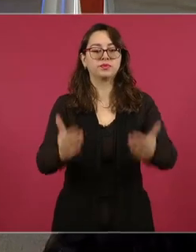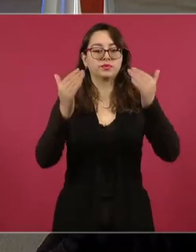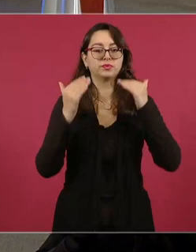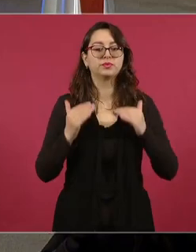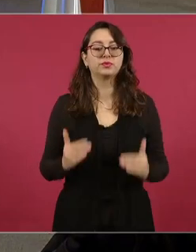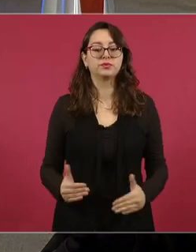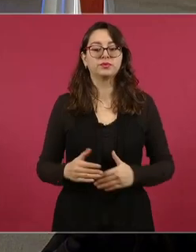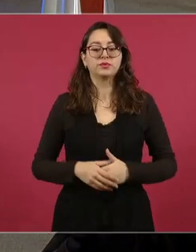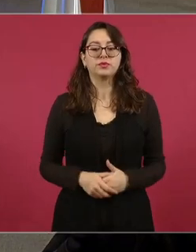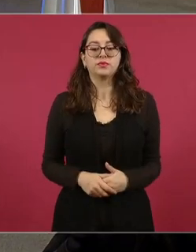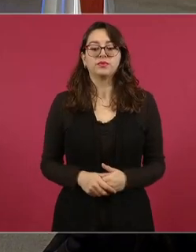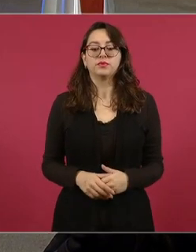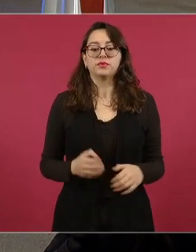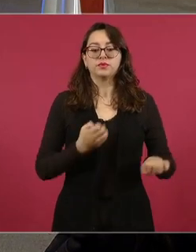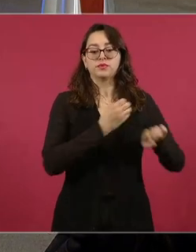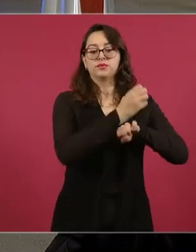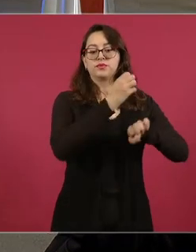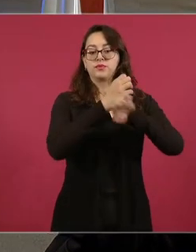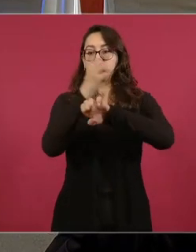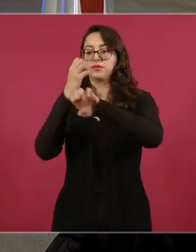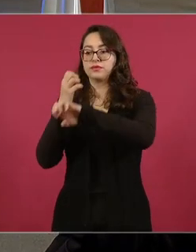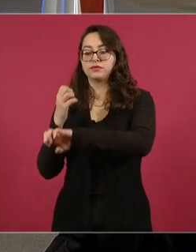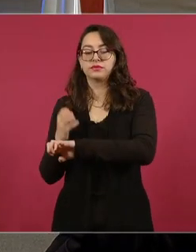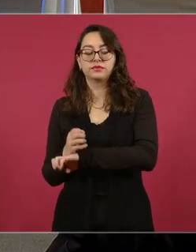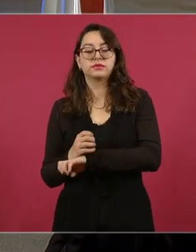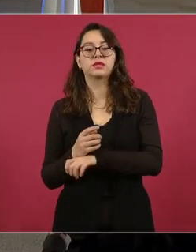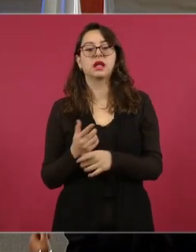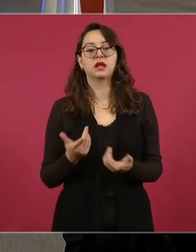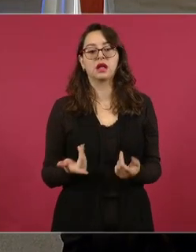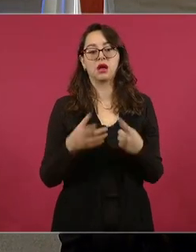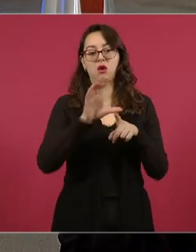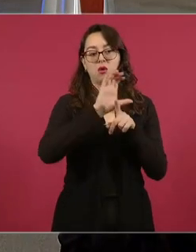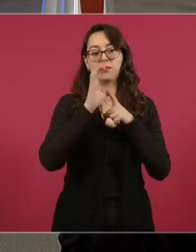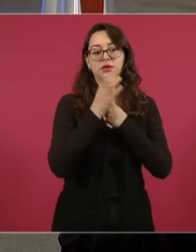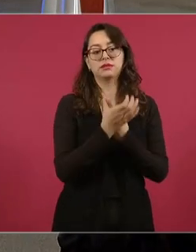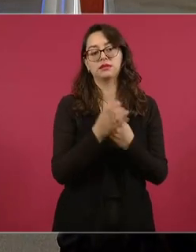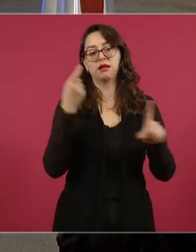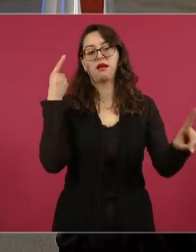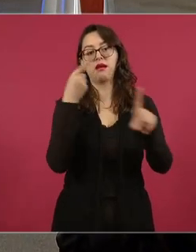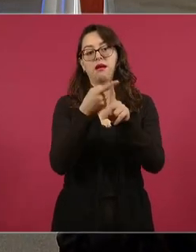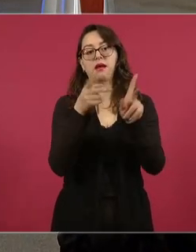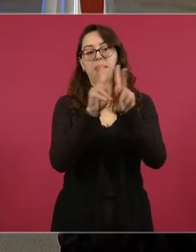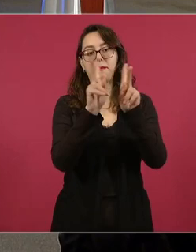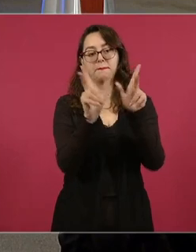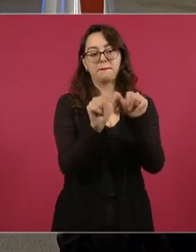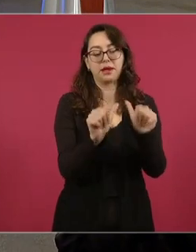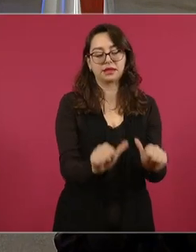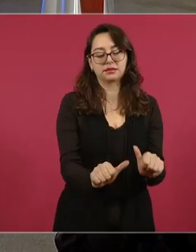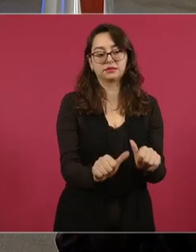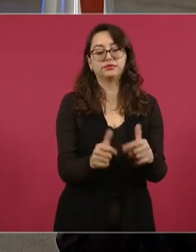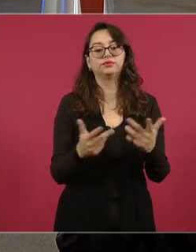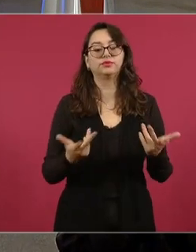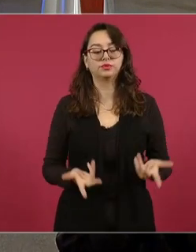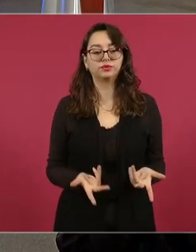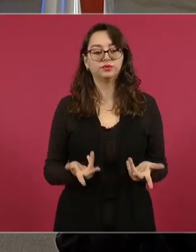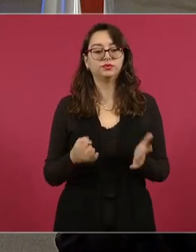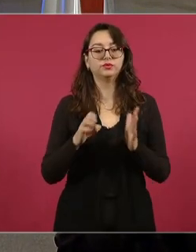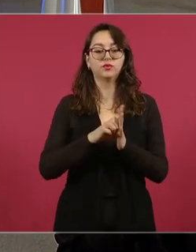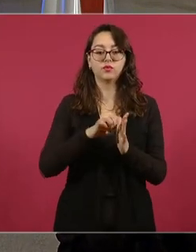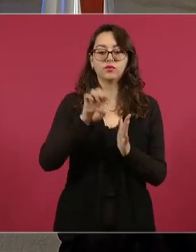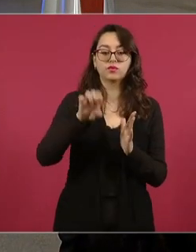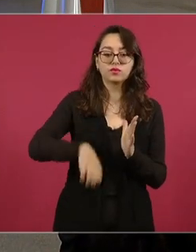avances de las Mesas de Paz, no les voy a decir todas, solamente, por ejemplo, se hace la verificación a giros